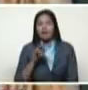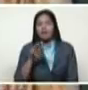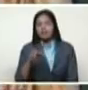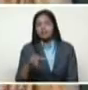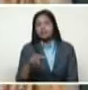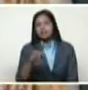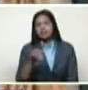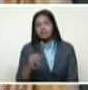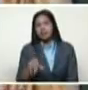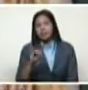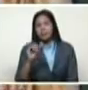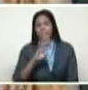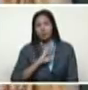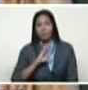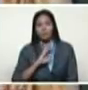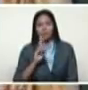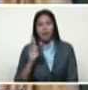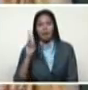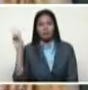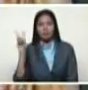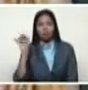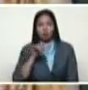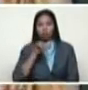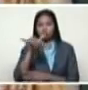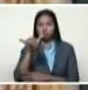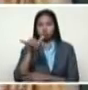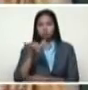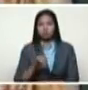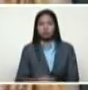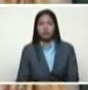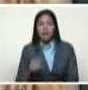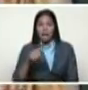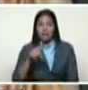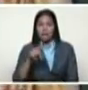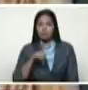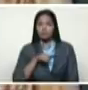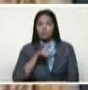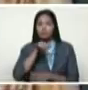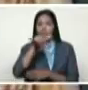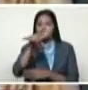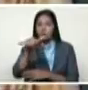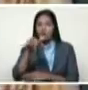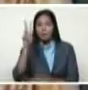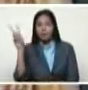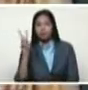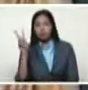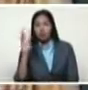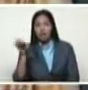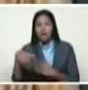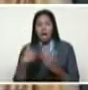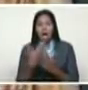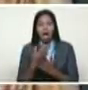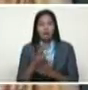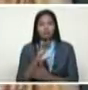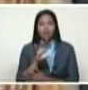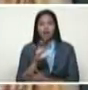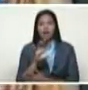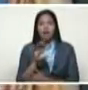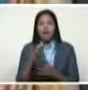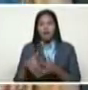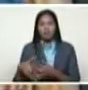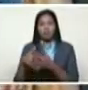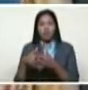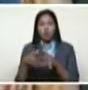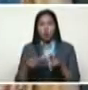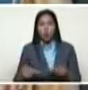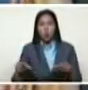matrícula de los aviones venezolanos, vuelen desde Venezuela a Estados Unidos o desde cualquier lugar del mundo a Estados Unidos.